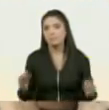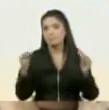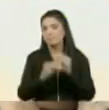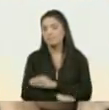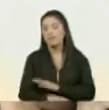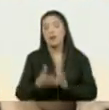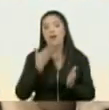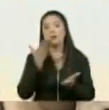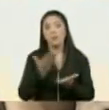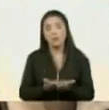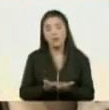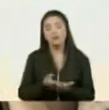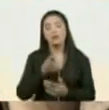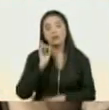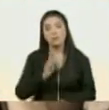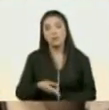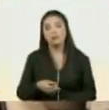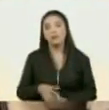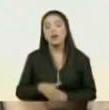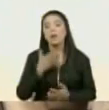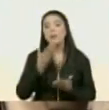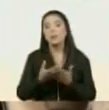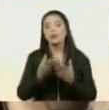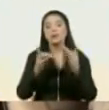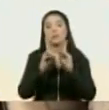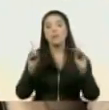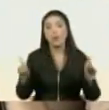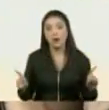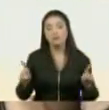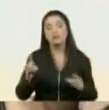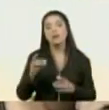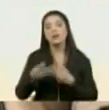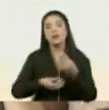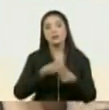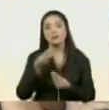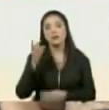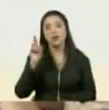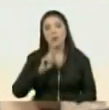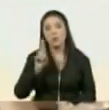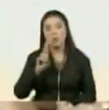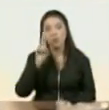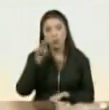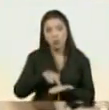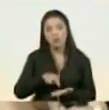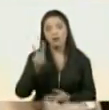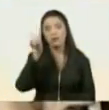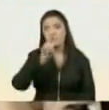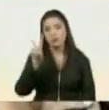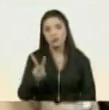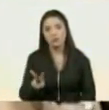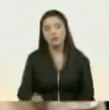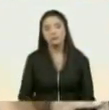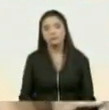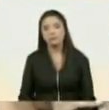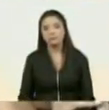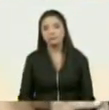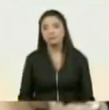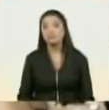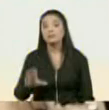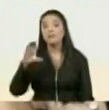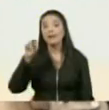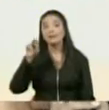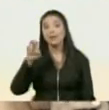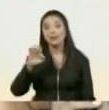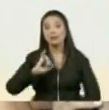y a la propuesta democrática y a la Constitución de la República Bolivariana de Venezuela. Ya el CNE estableció el